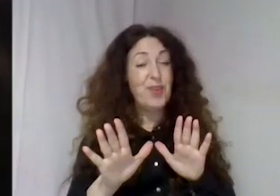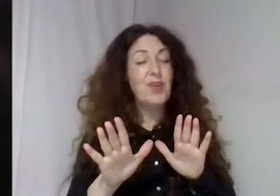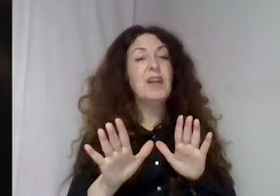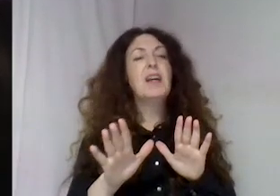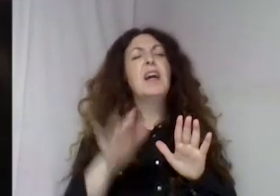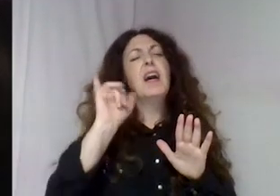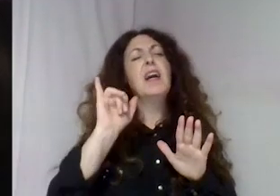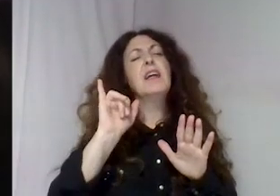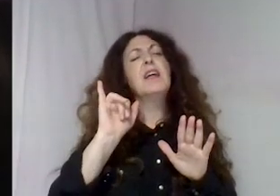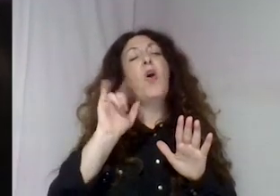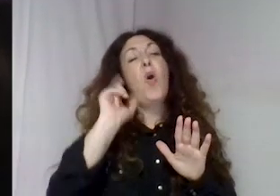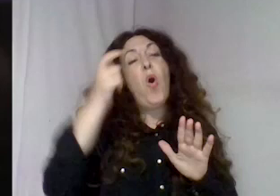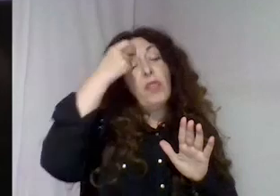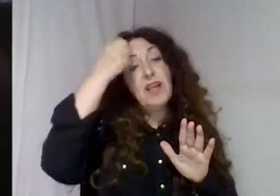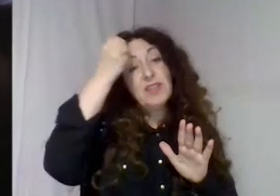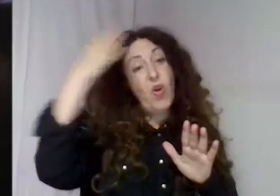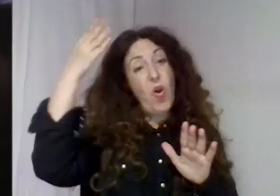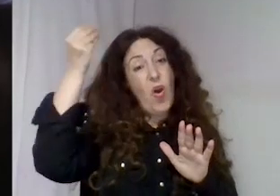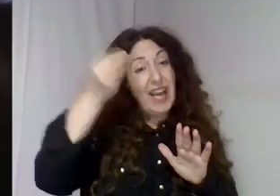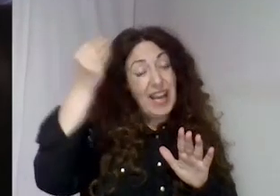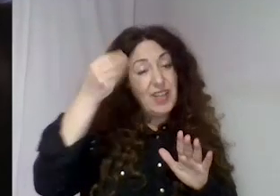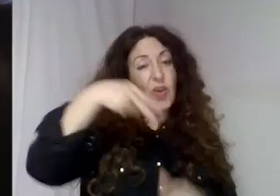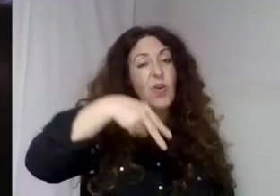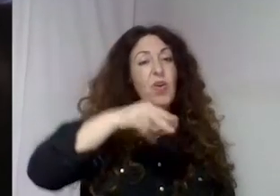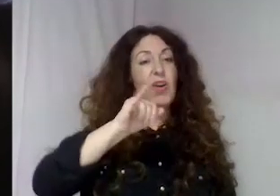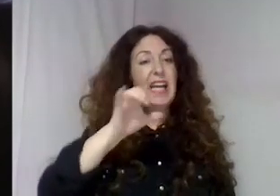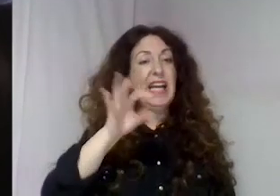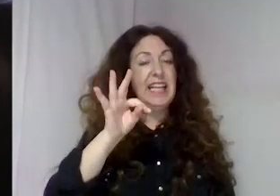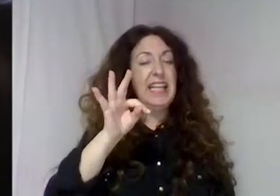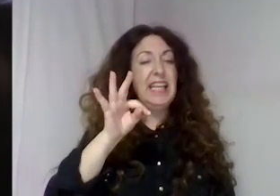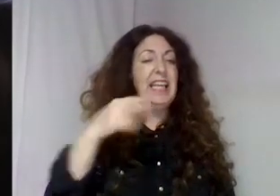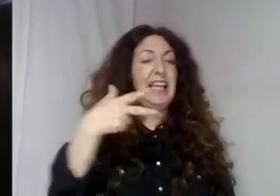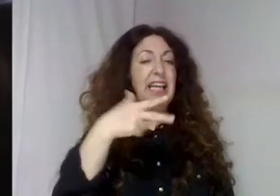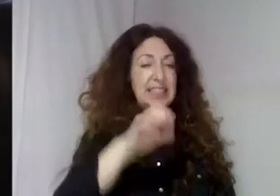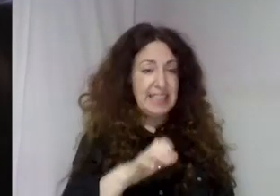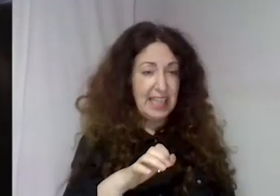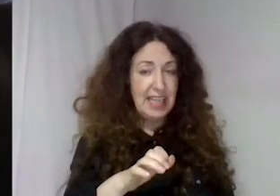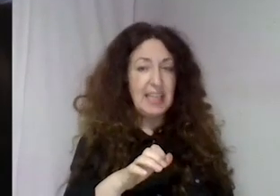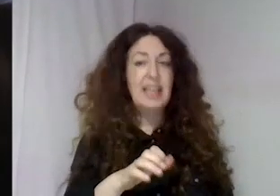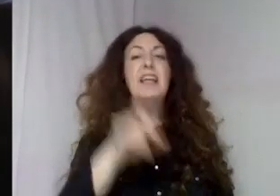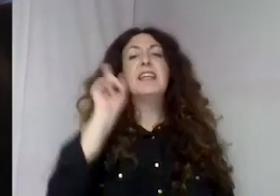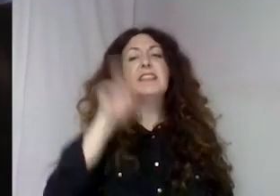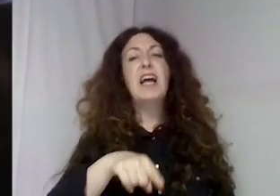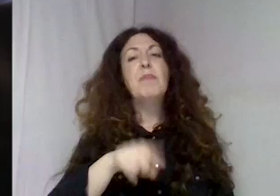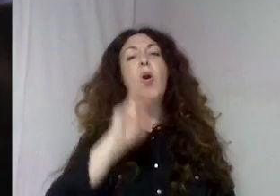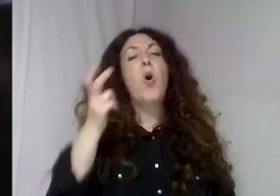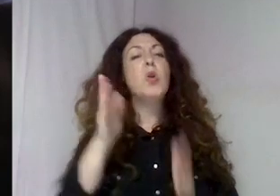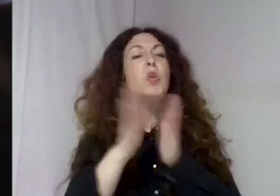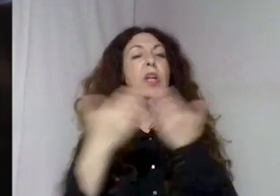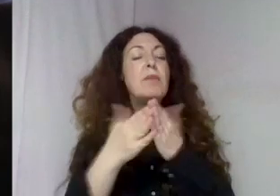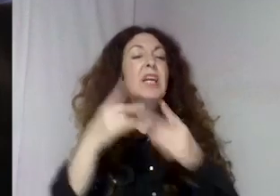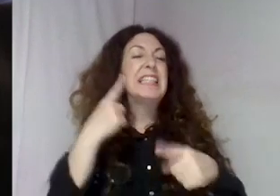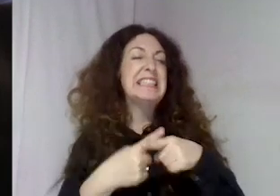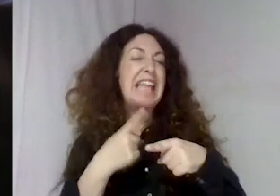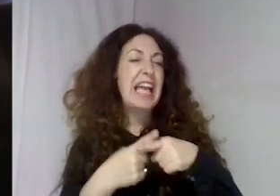tenían aventuras, se iba norte de África con los chulos, pero no, Althusser era un hombre de orden. Entonces yo creo que esa es la cuestión. Y ahí entra